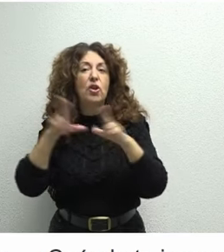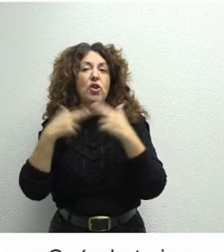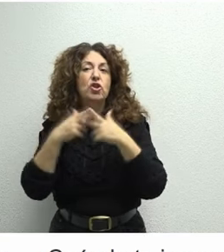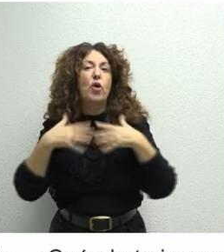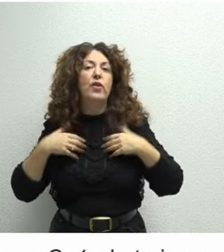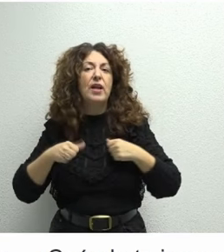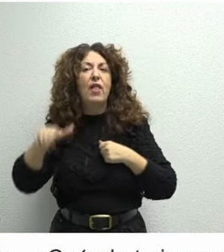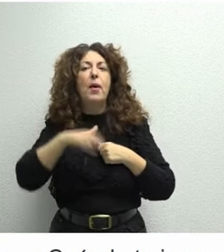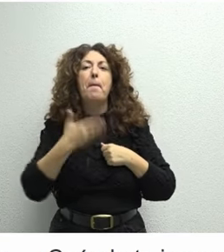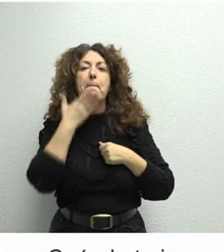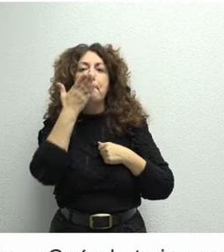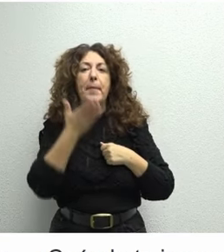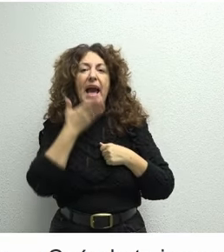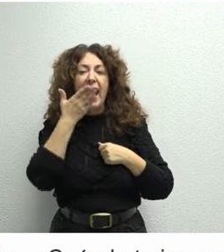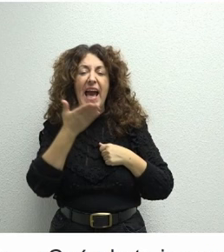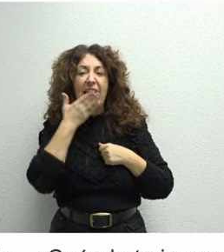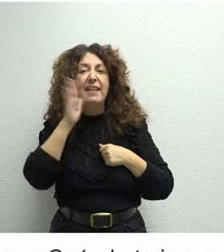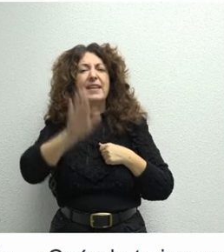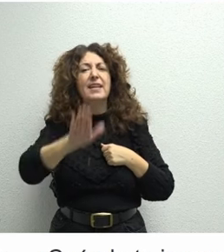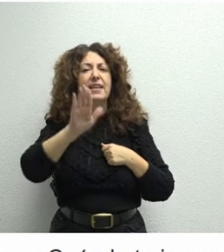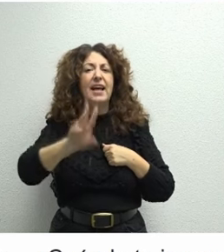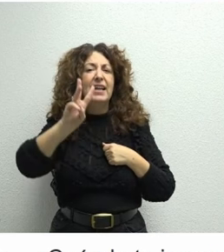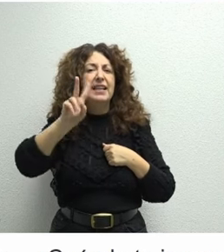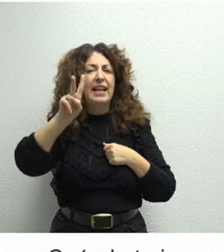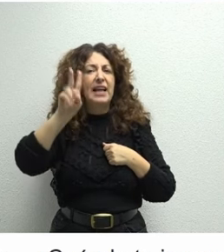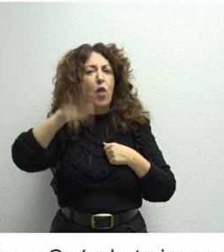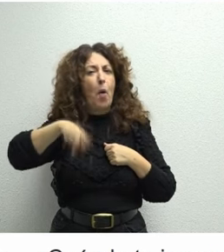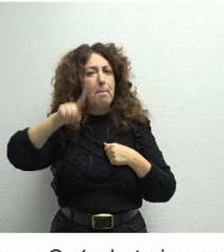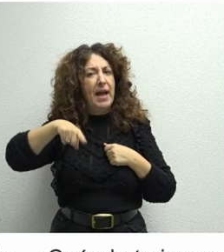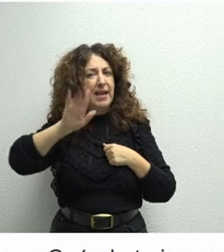Mérida 32 meses de